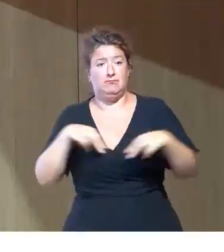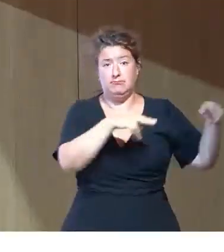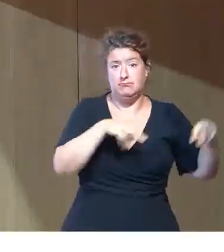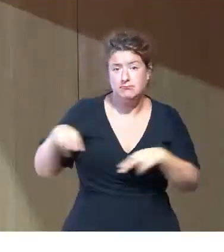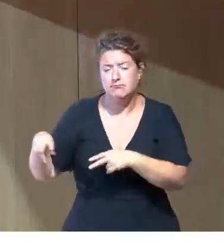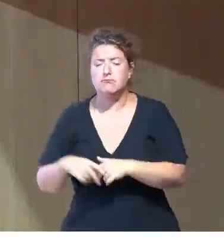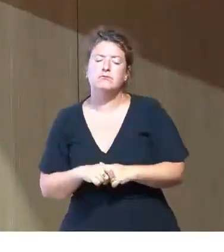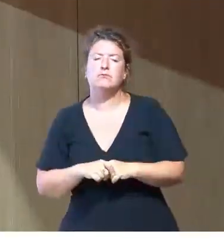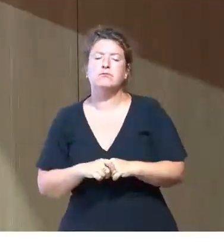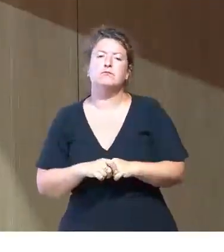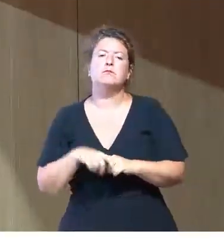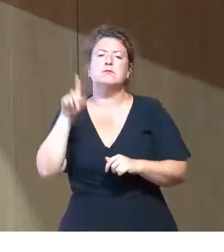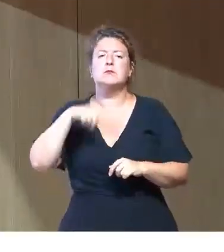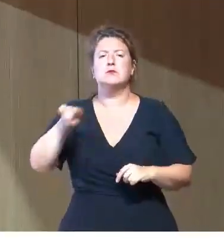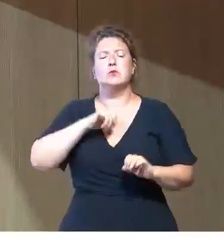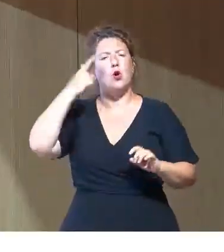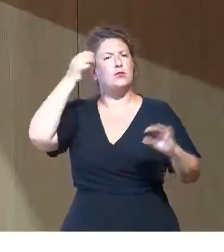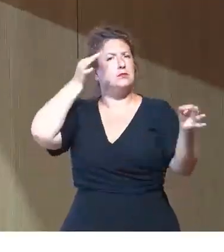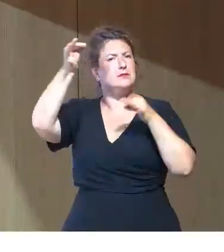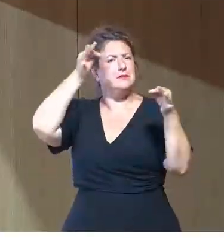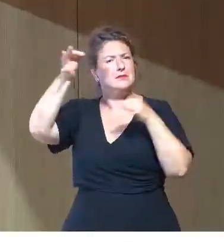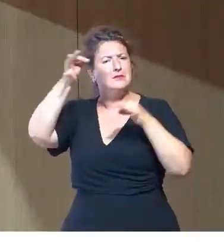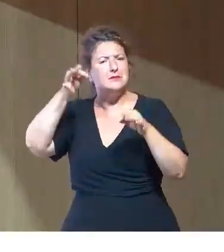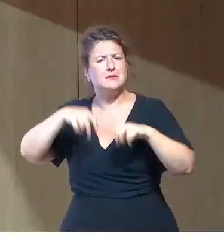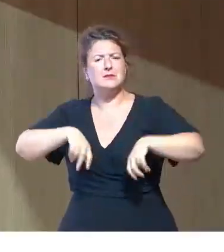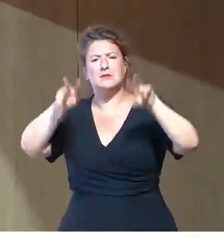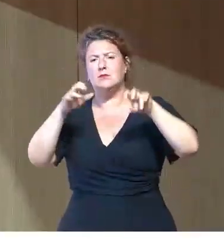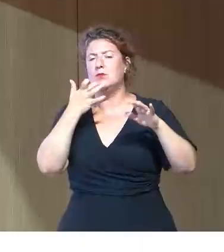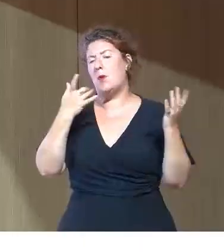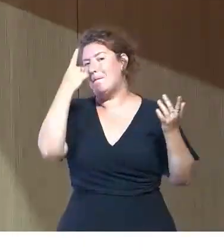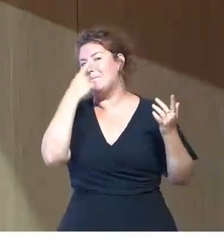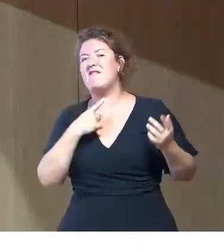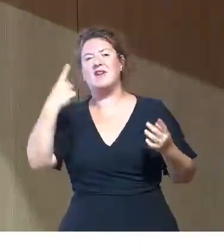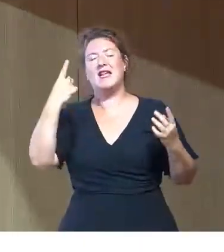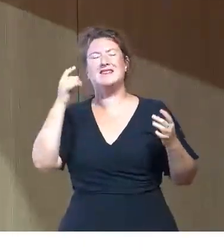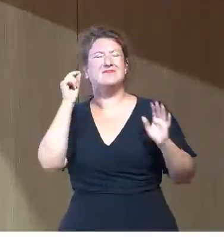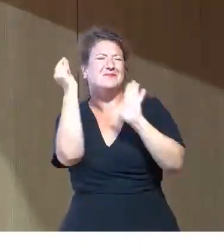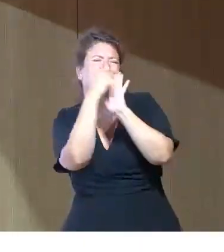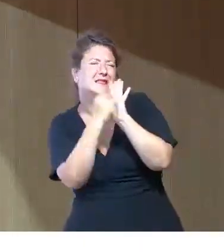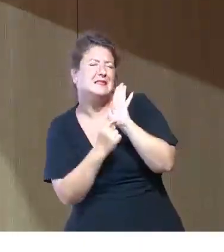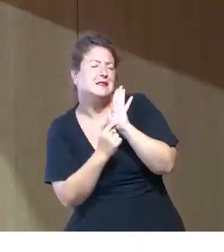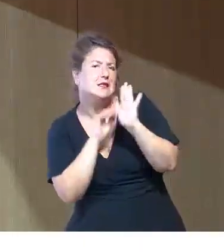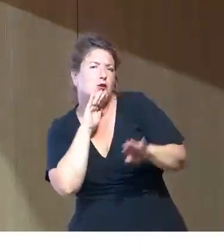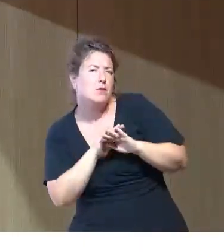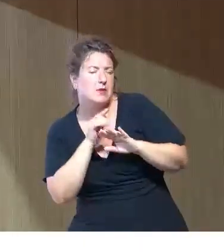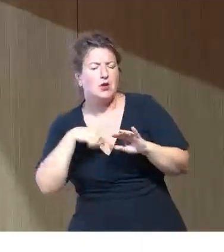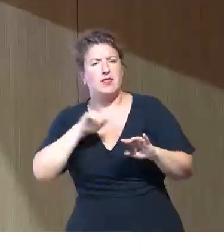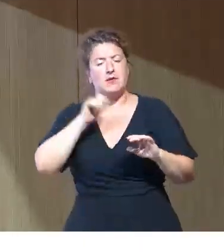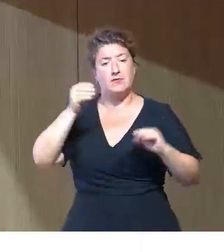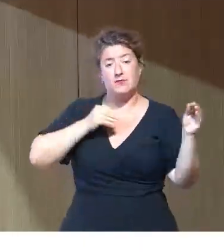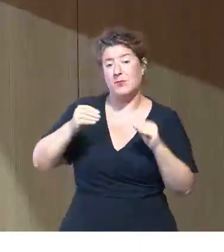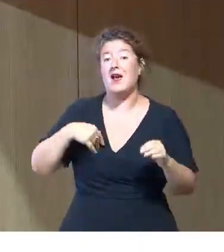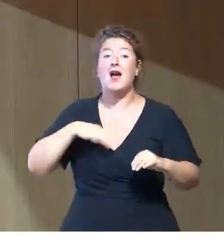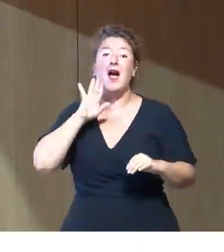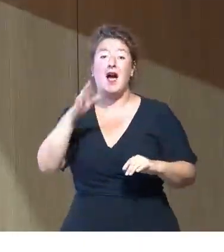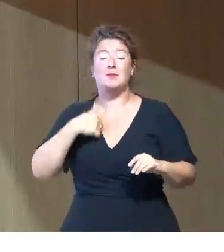ocasiones menos estrictos en lo que tiene que ver con el un perfil no al final cada vez más estamos viendo que las hares kills